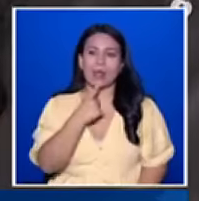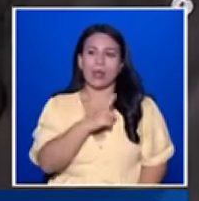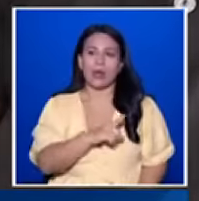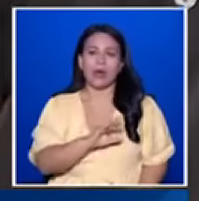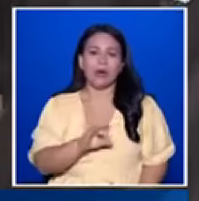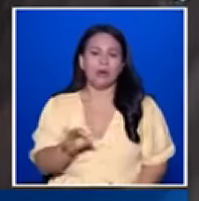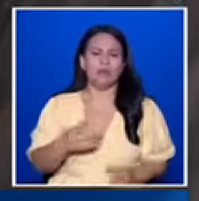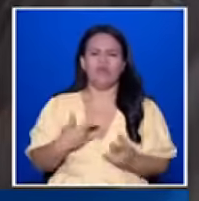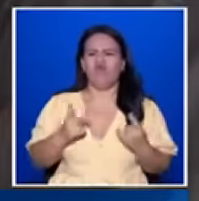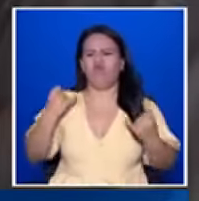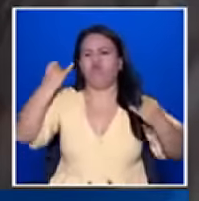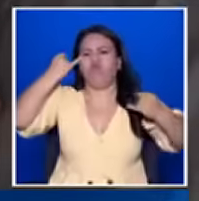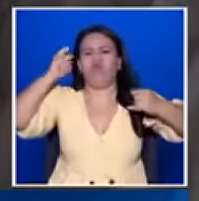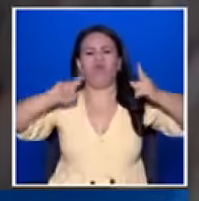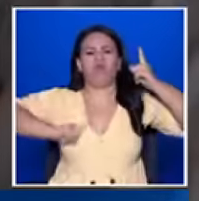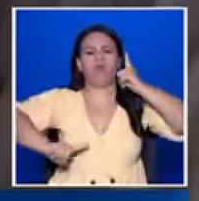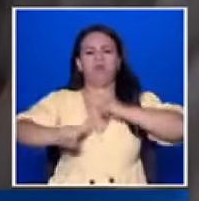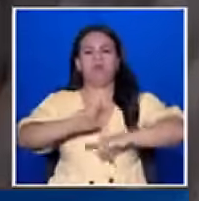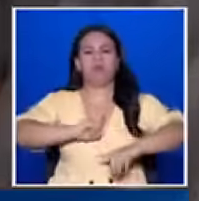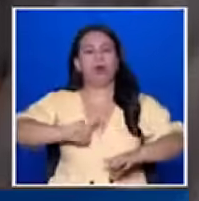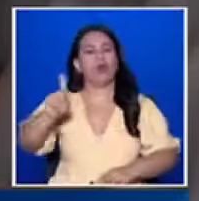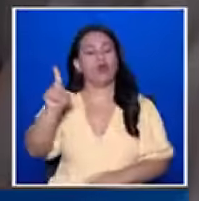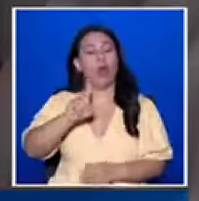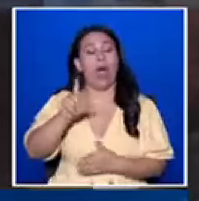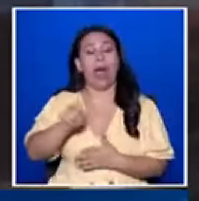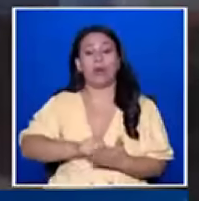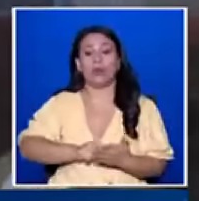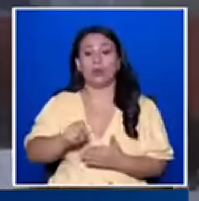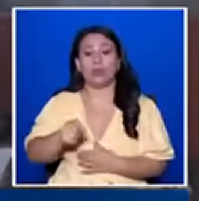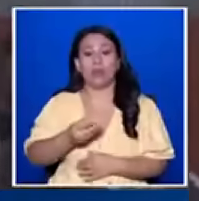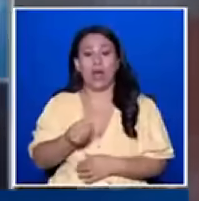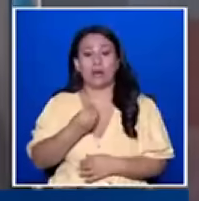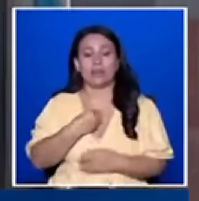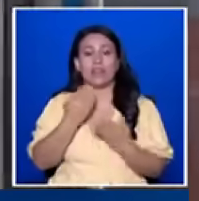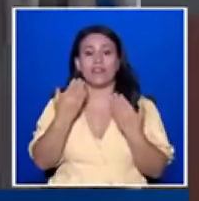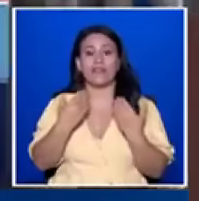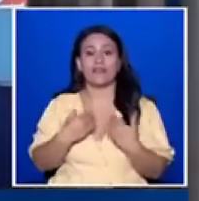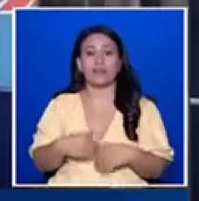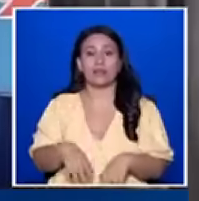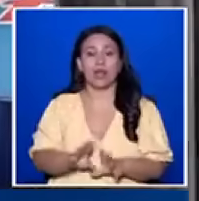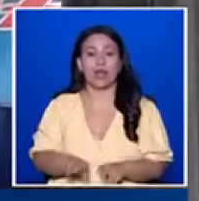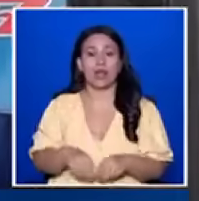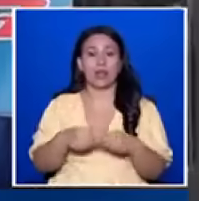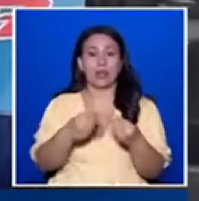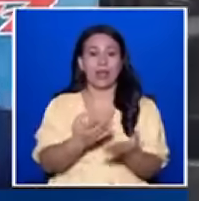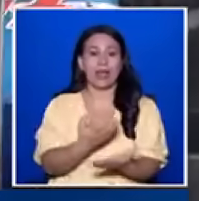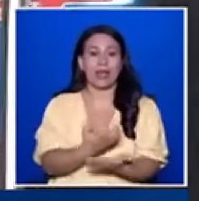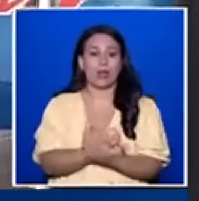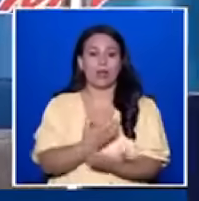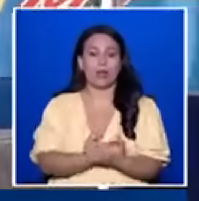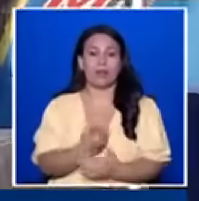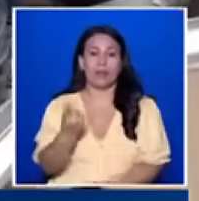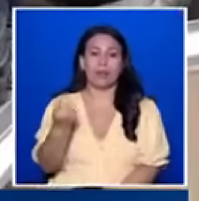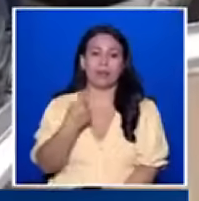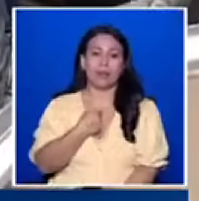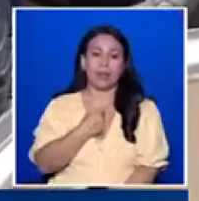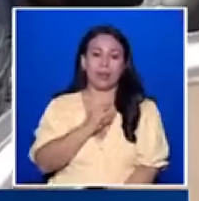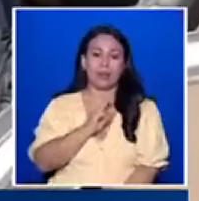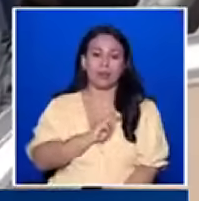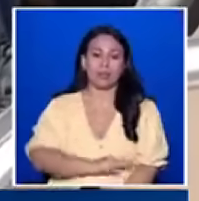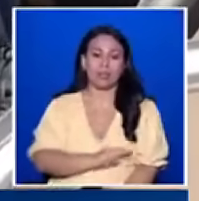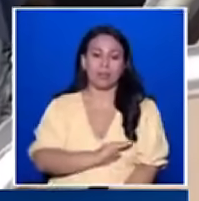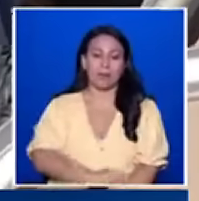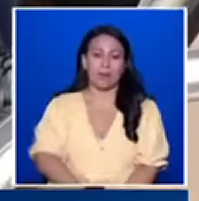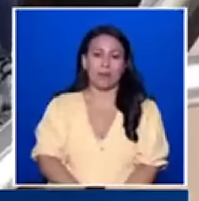de forma arbitraria, cobrando una tarifa no autorizada. Esto luego de que finalizara la compensación económica que entregaba la empresa pública municipal